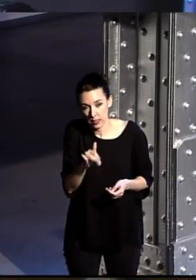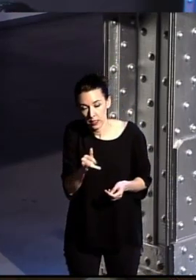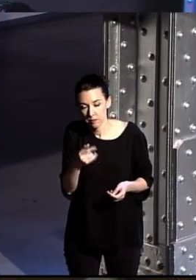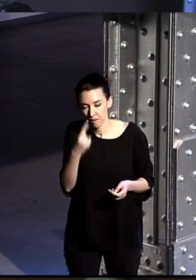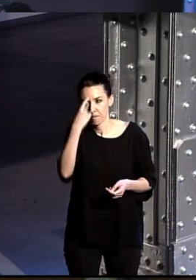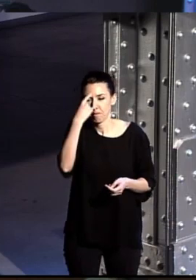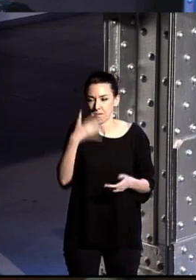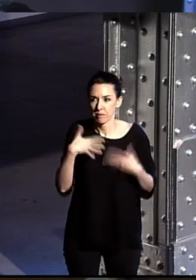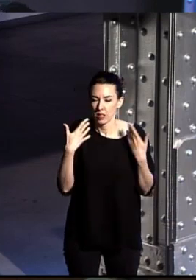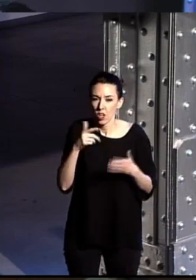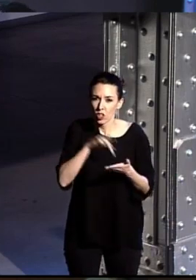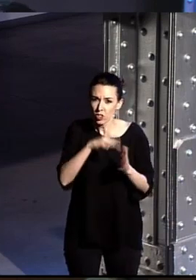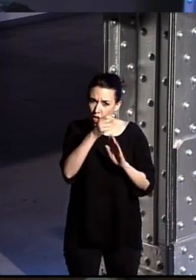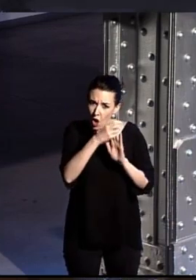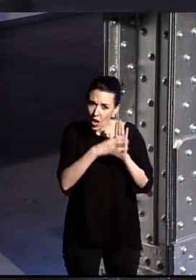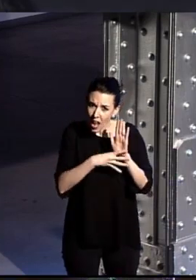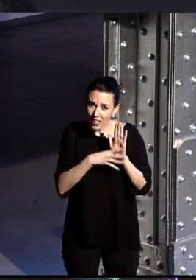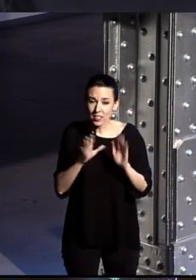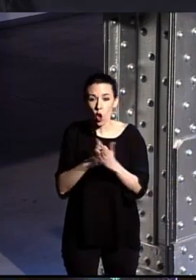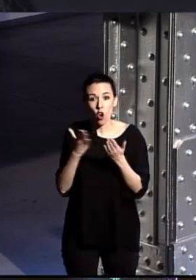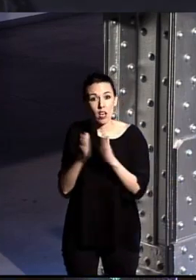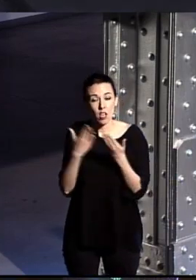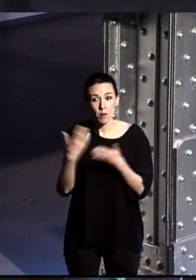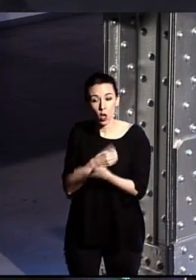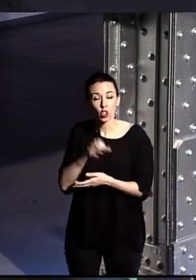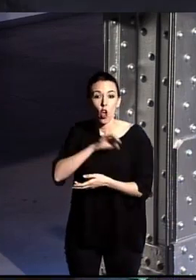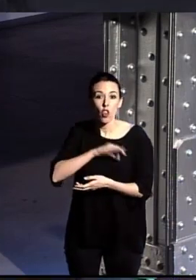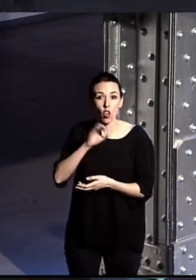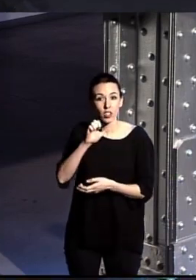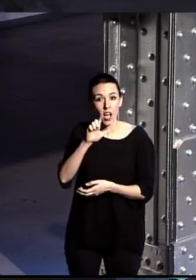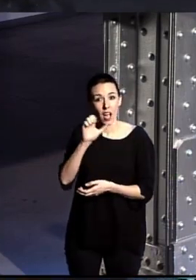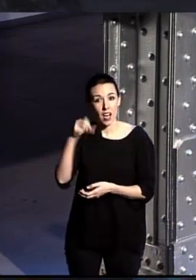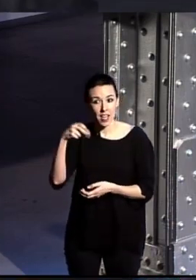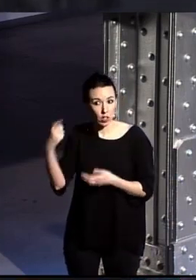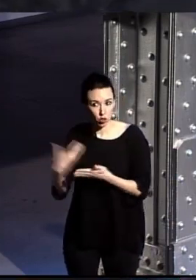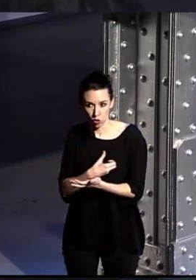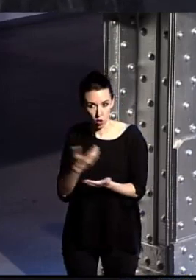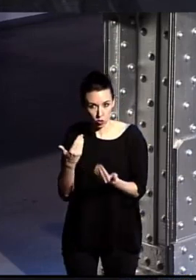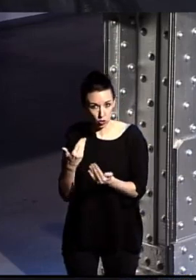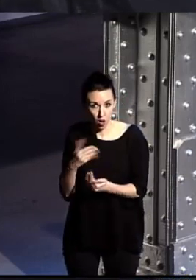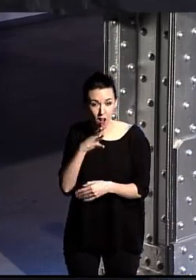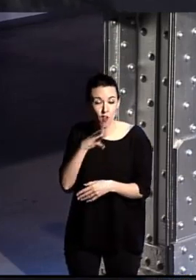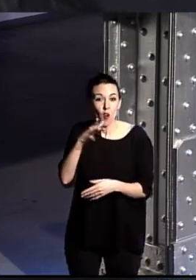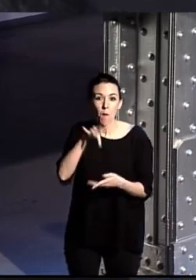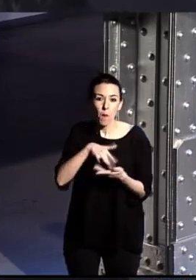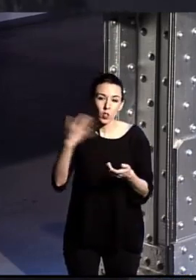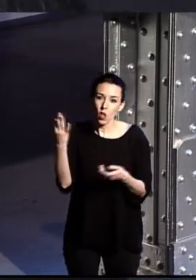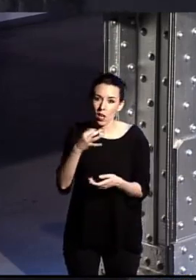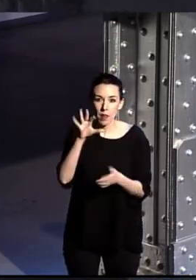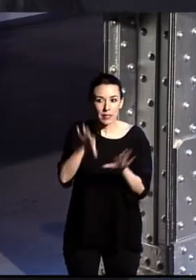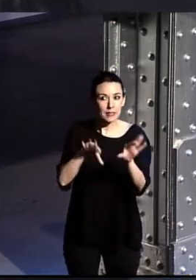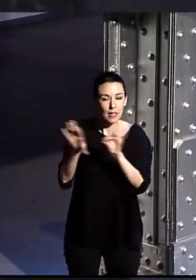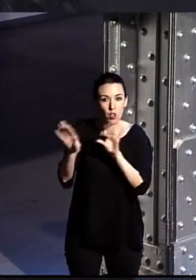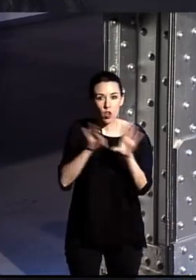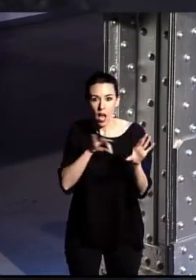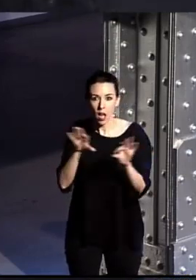De repente cuando hice la lista de los libros que tenía doña Elena, que tampoco los tiene todos, porque ella ha tenido que seleccionar